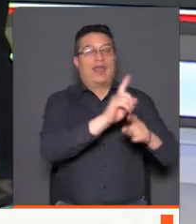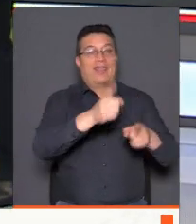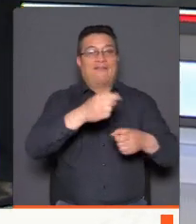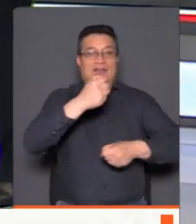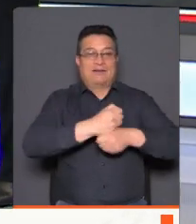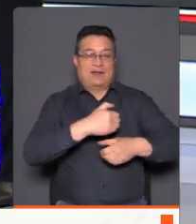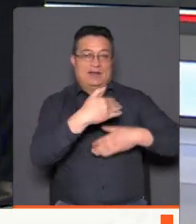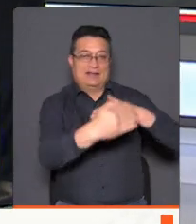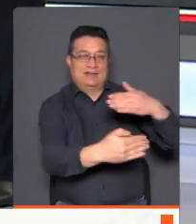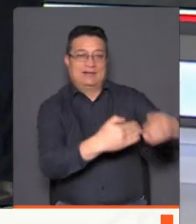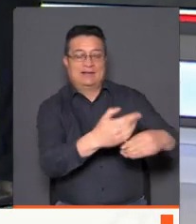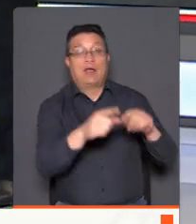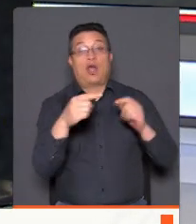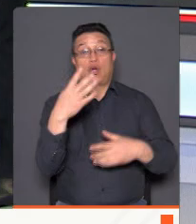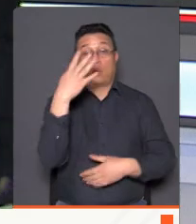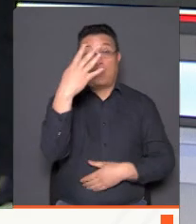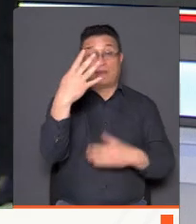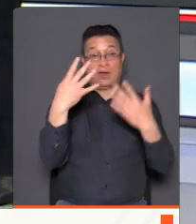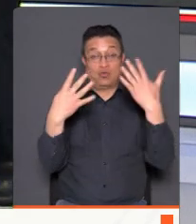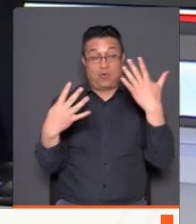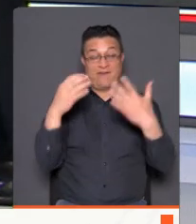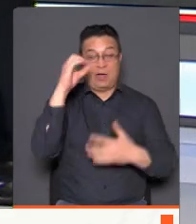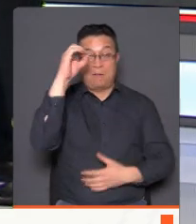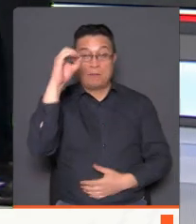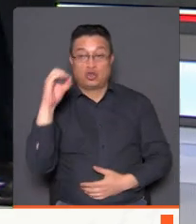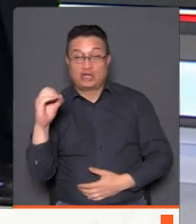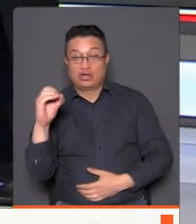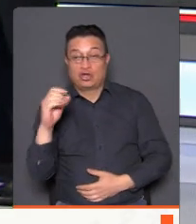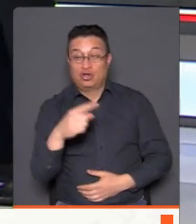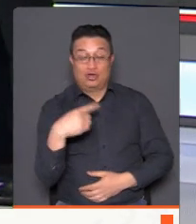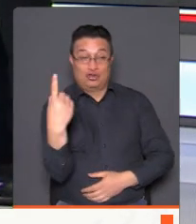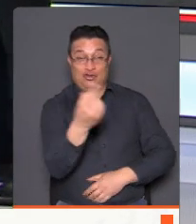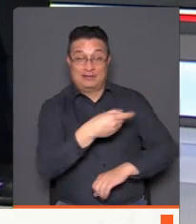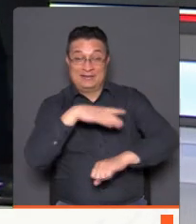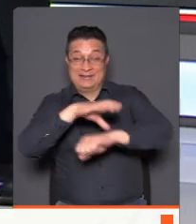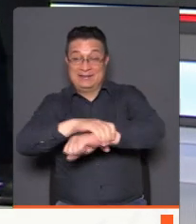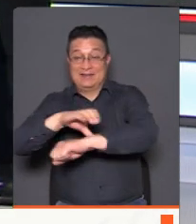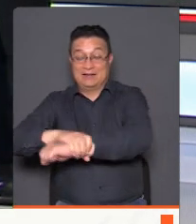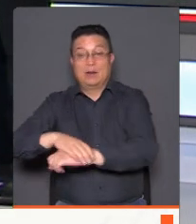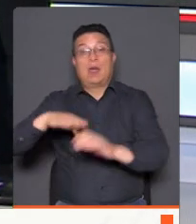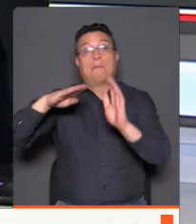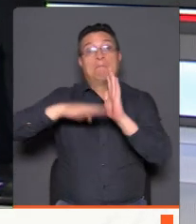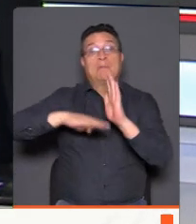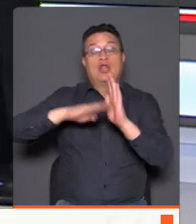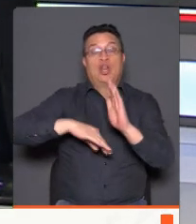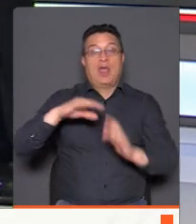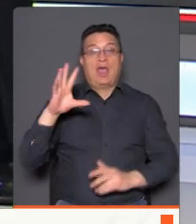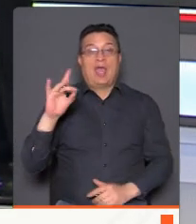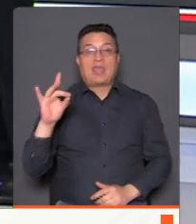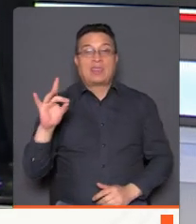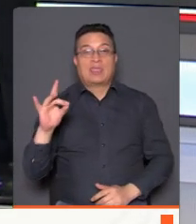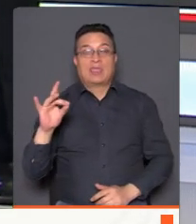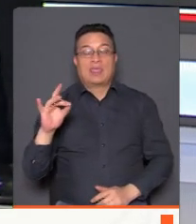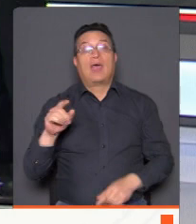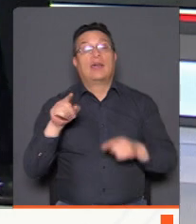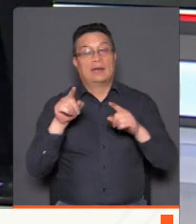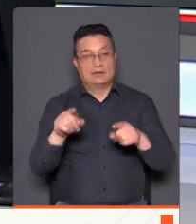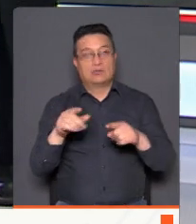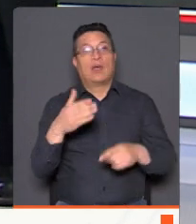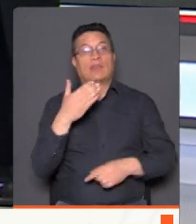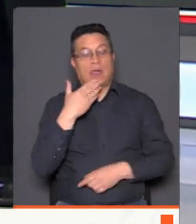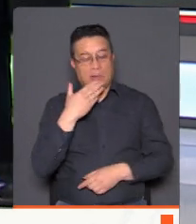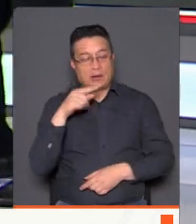el 49% de estos detenidos eran menores de edad. Y eso también es lo que se está hoy